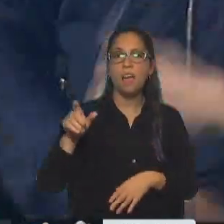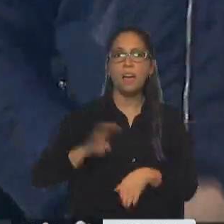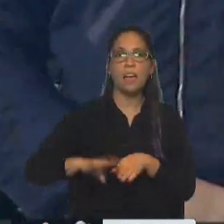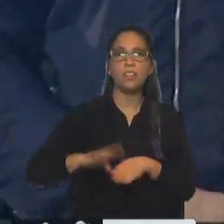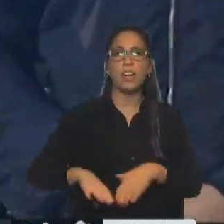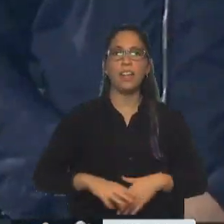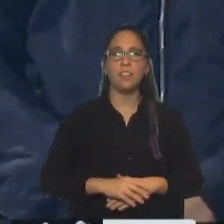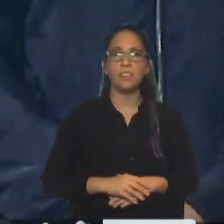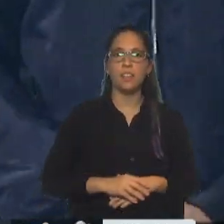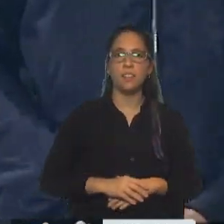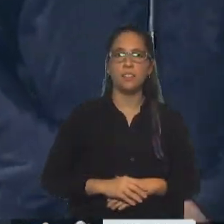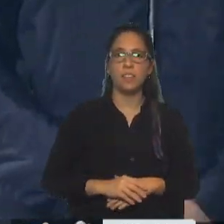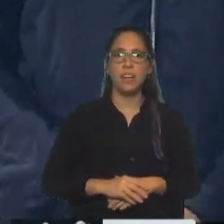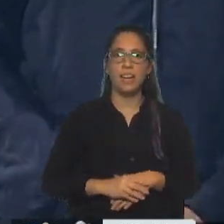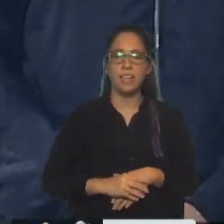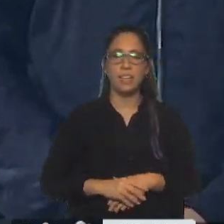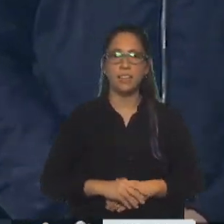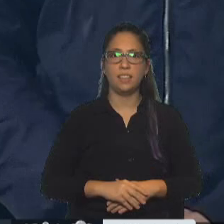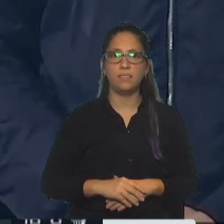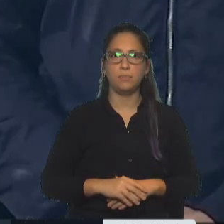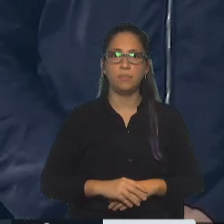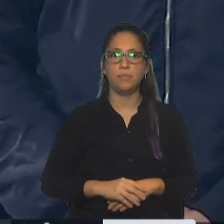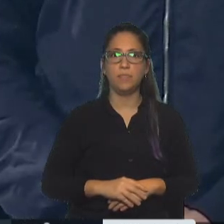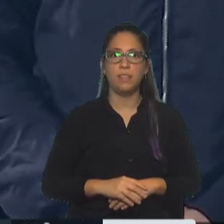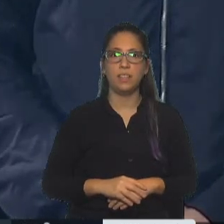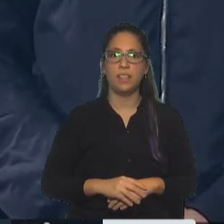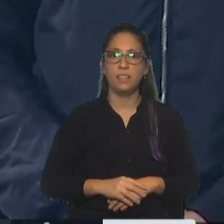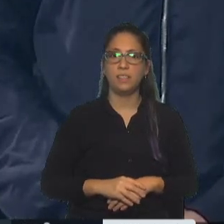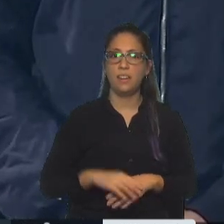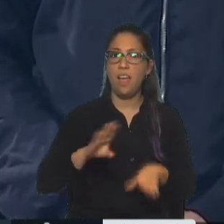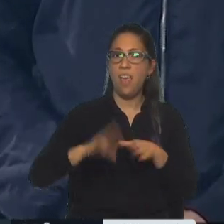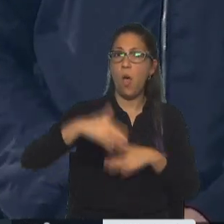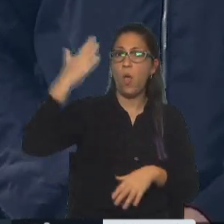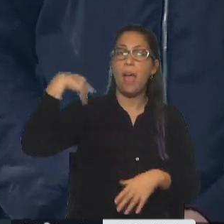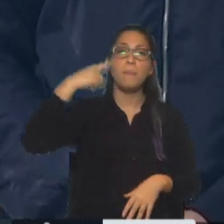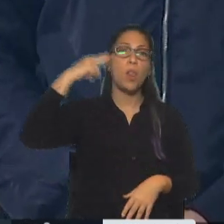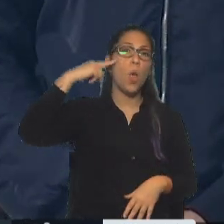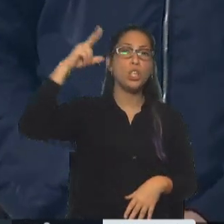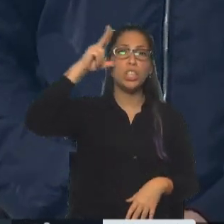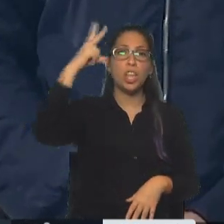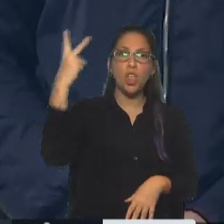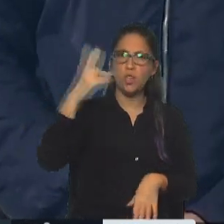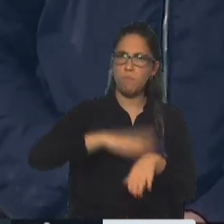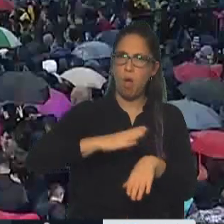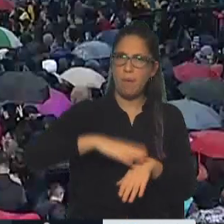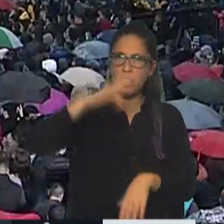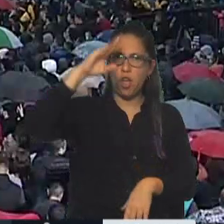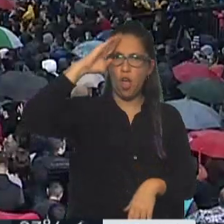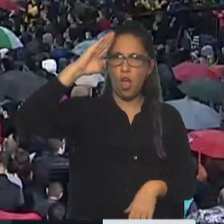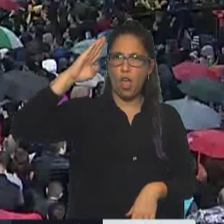que había sido estatizada en el 82 cuando se iba la dictadura